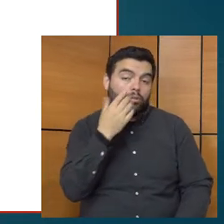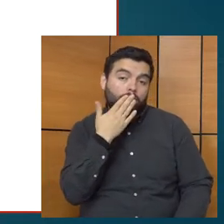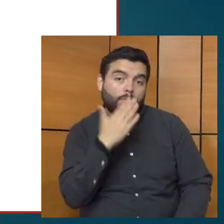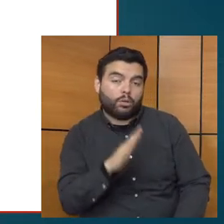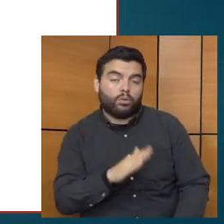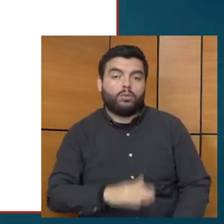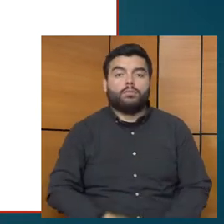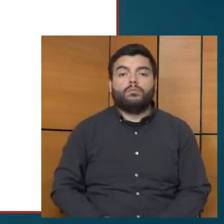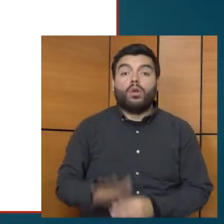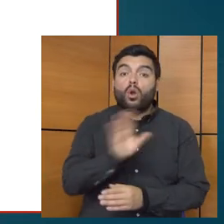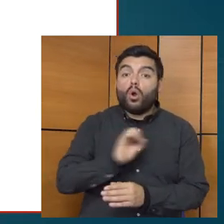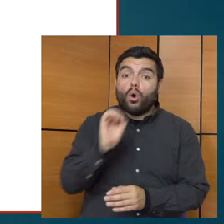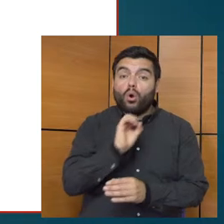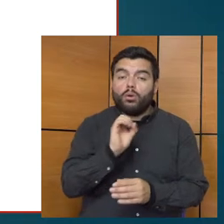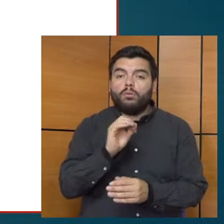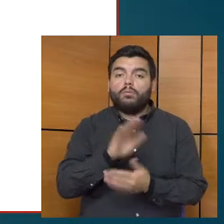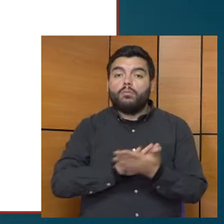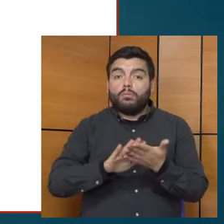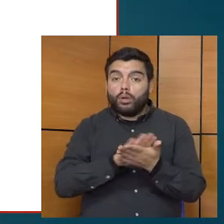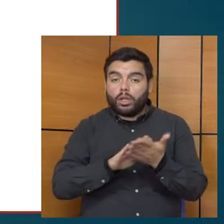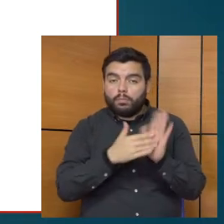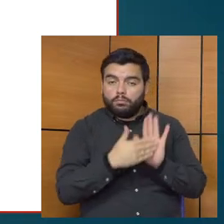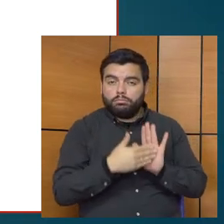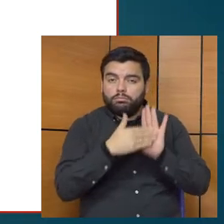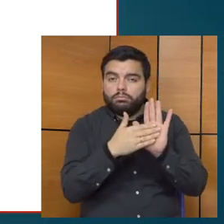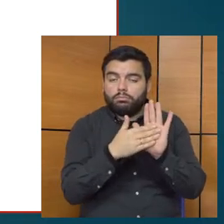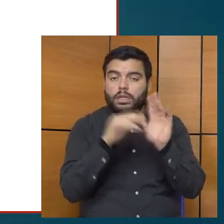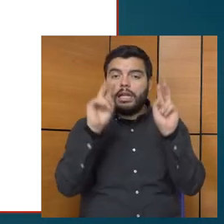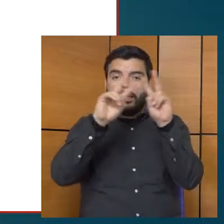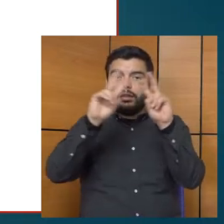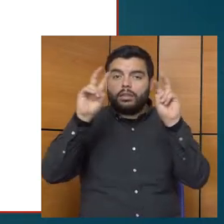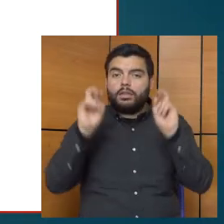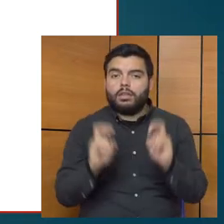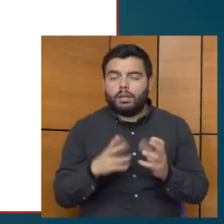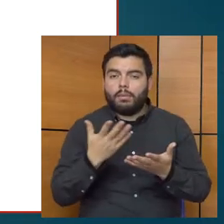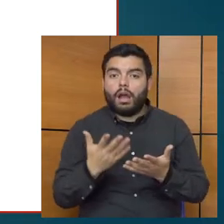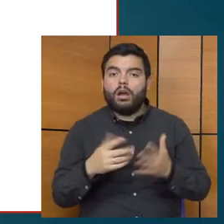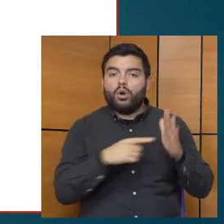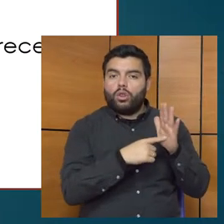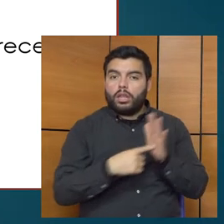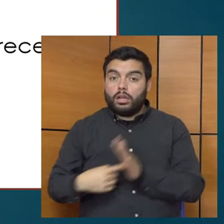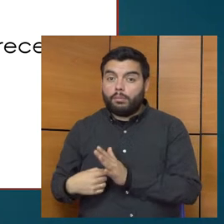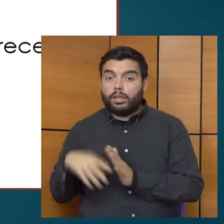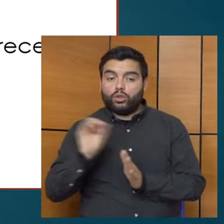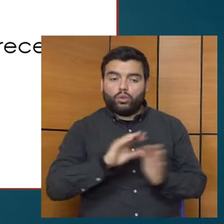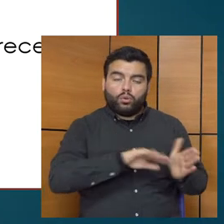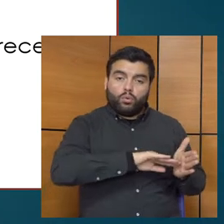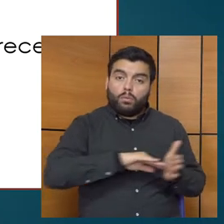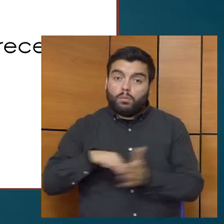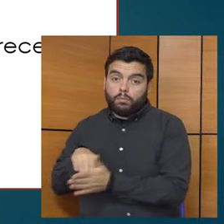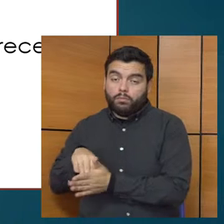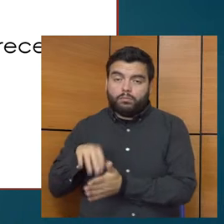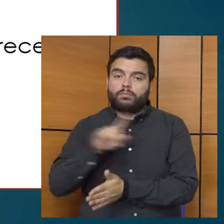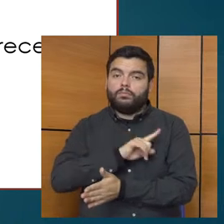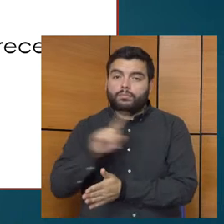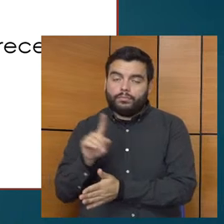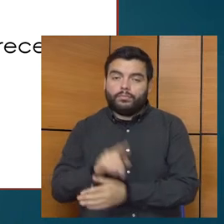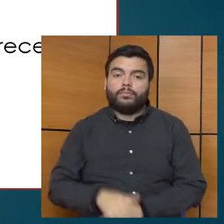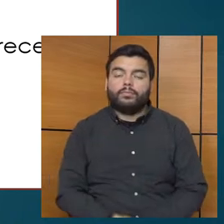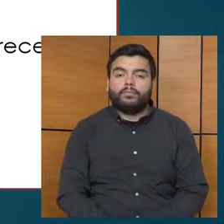tenían muestran una mayor capacidad de discriminación y de segmentación?